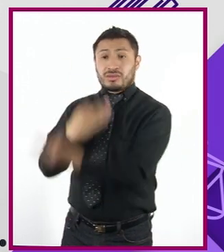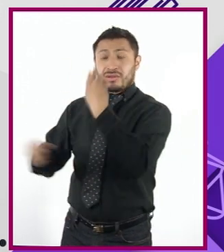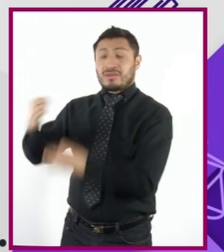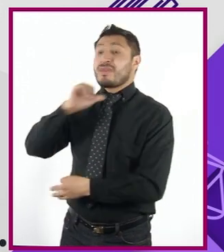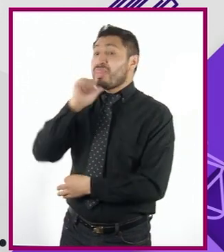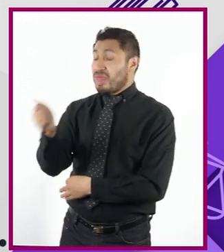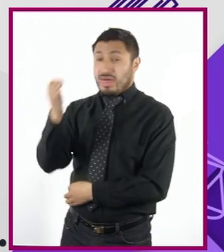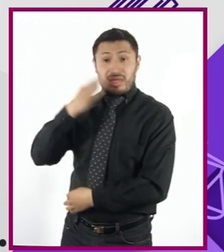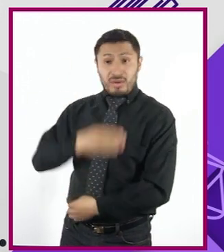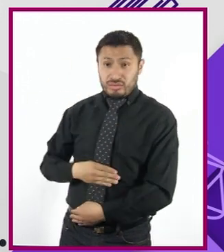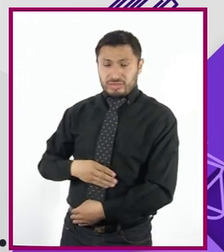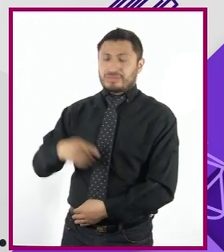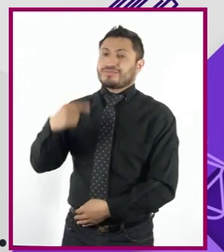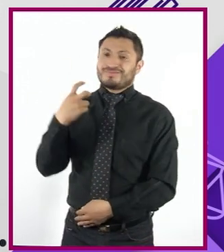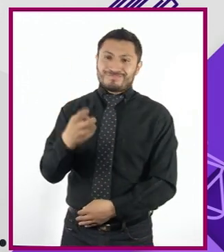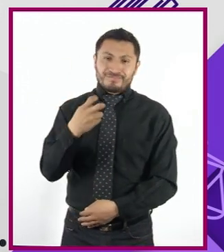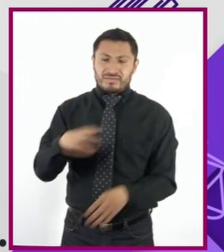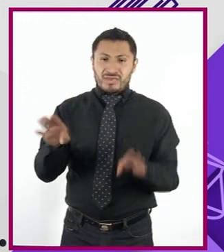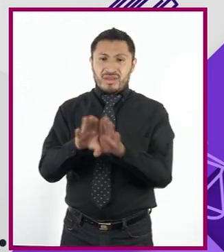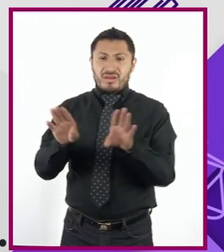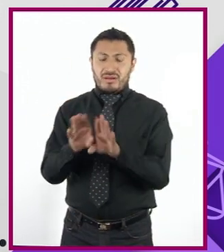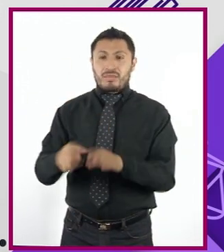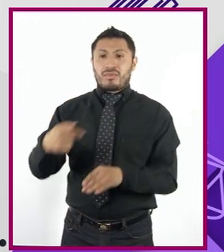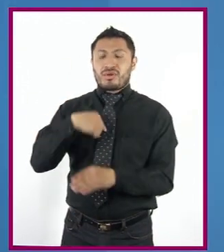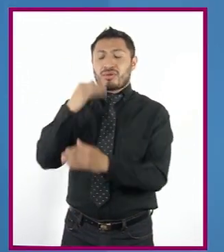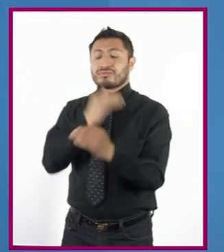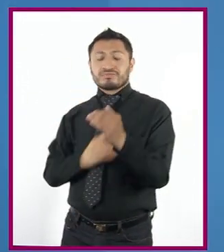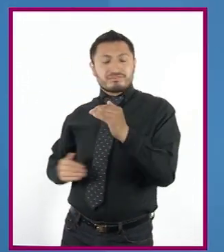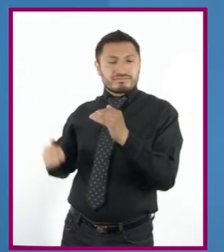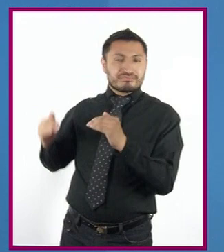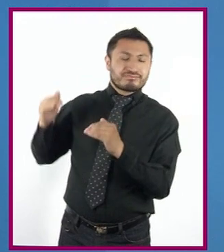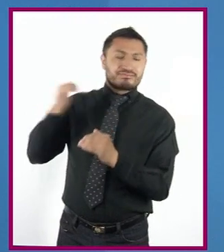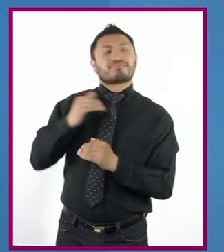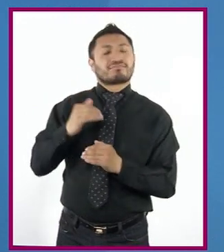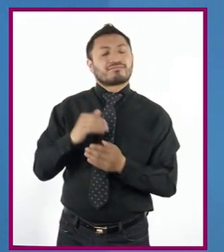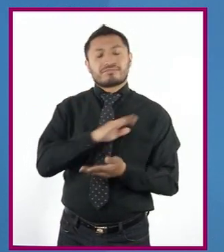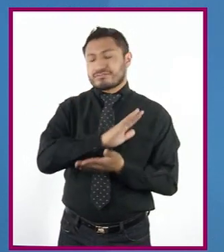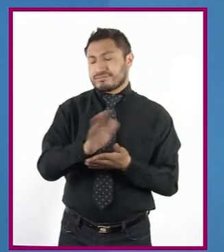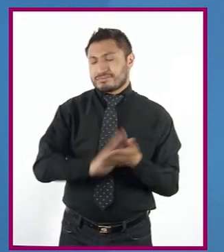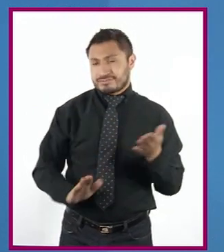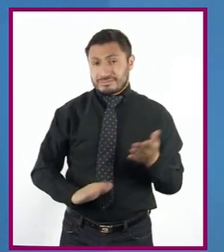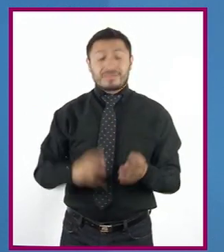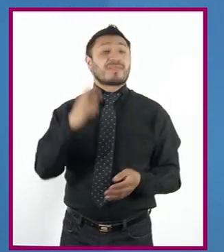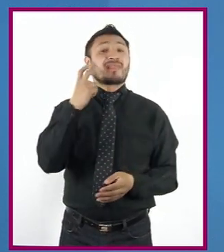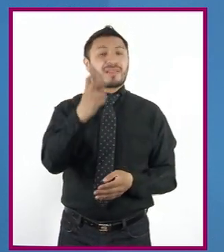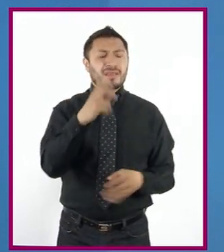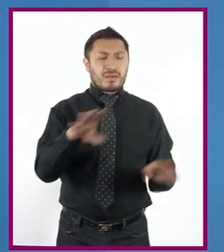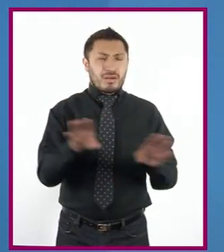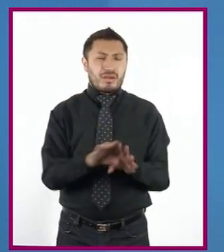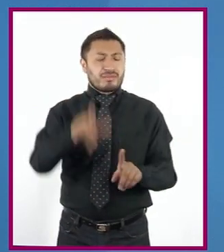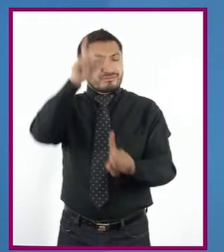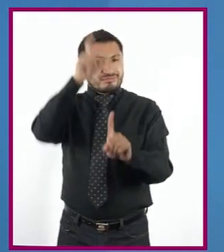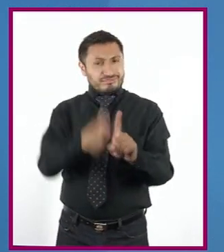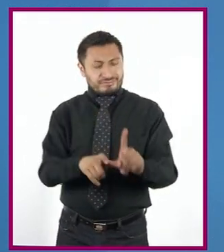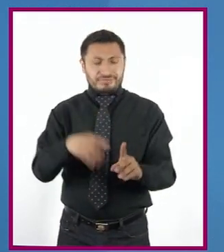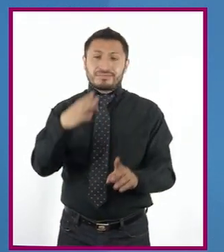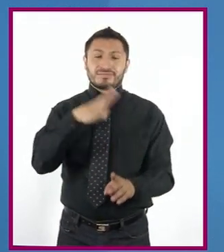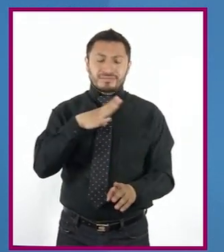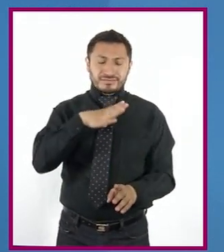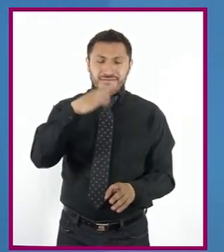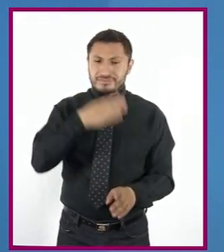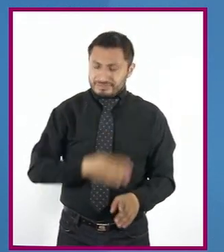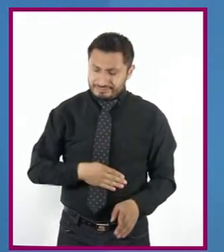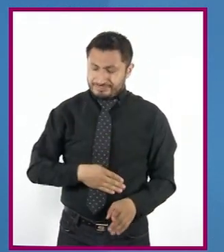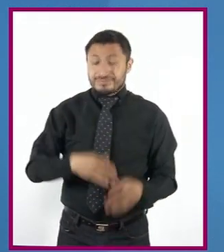es sin duda un signo de superioridad". Frase que denota la gran virtud que es practicar la